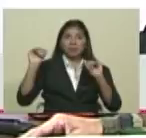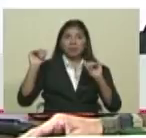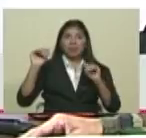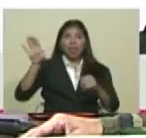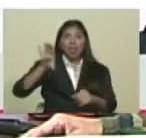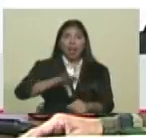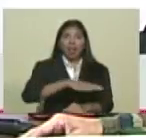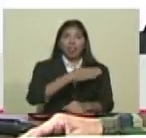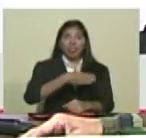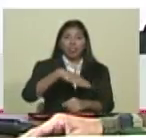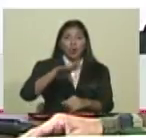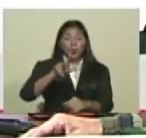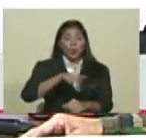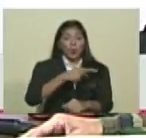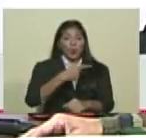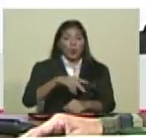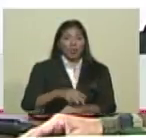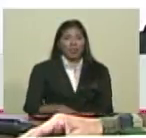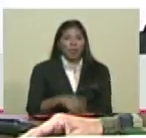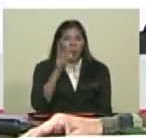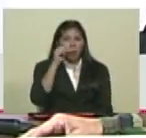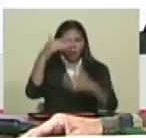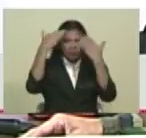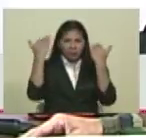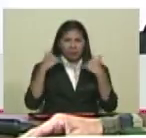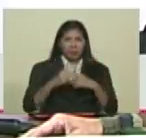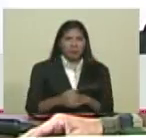y el grito poético de Ernesto Che Guevara.